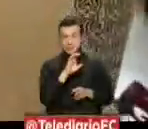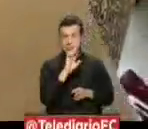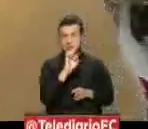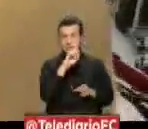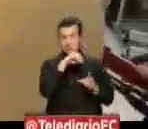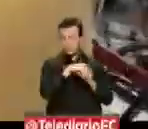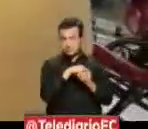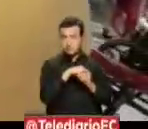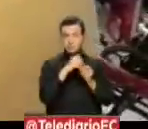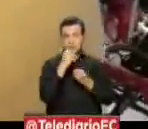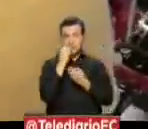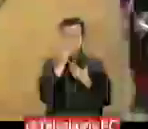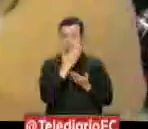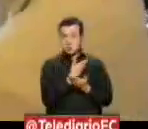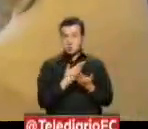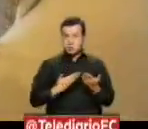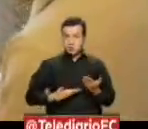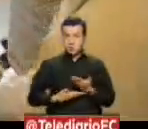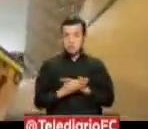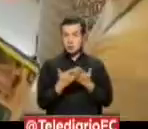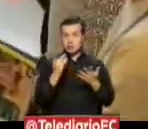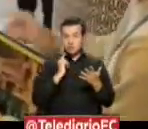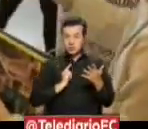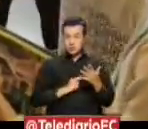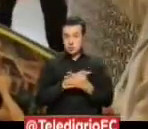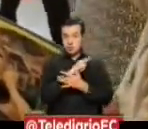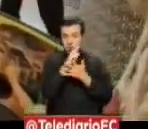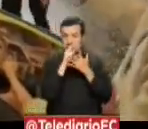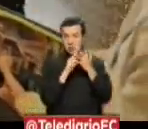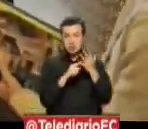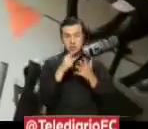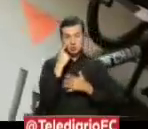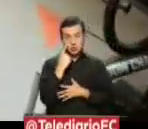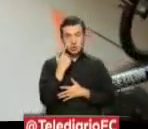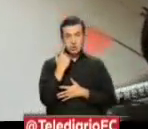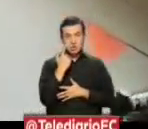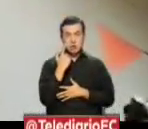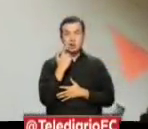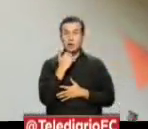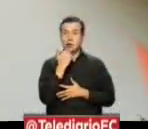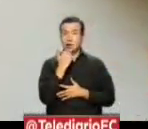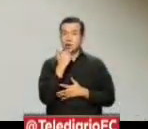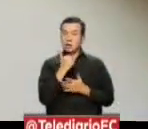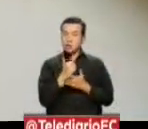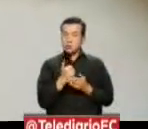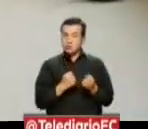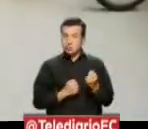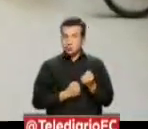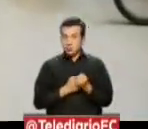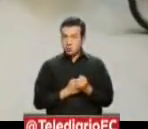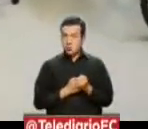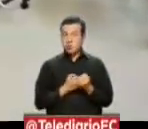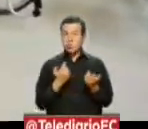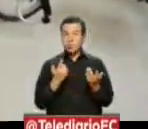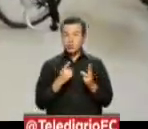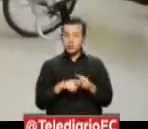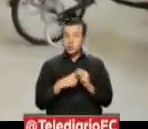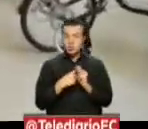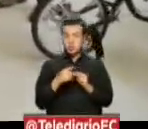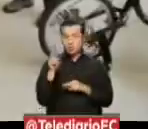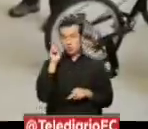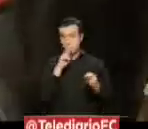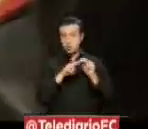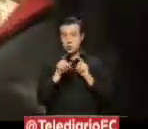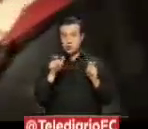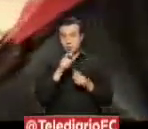ese centro, explicó al mandatario los detalles de sus estudios relacionados con sensores que mediante la biomecánica pueden analizar